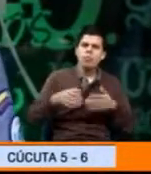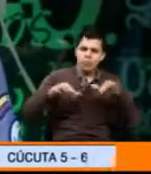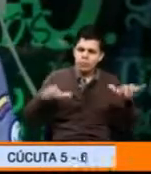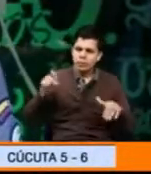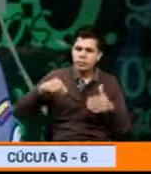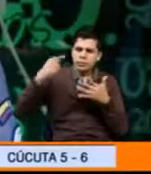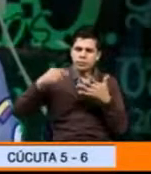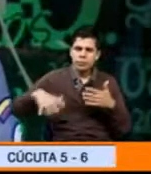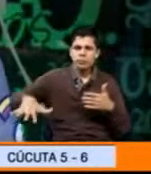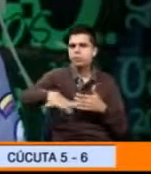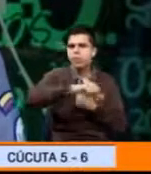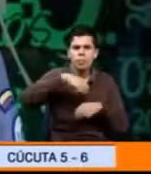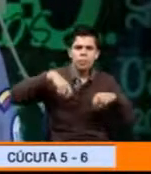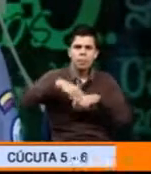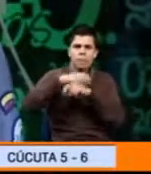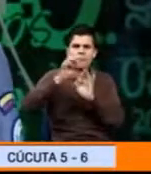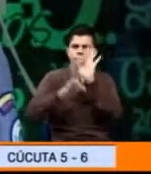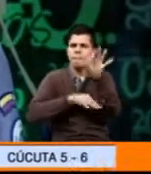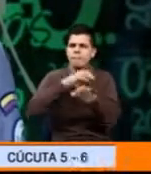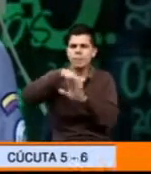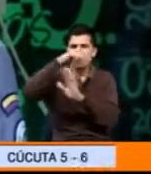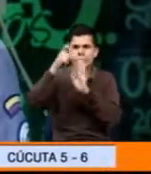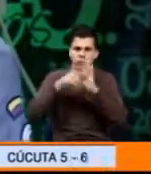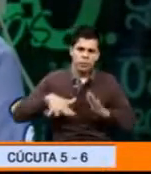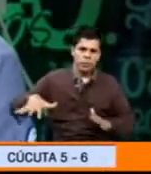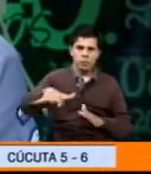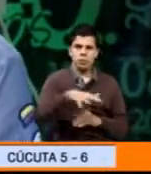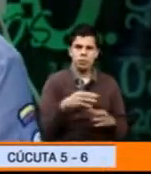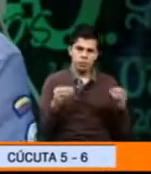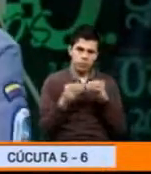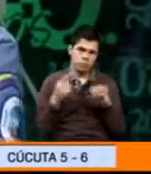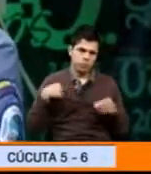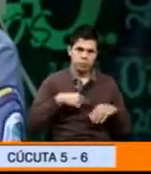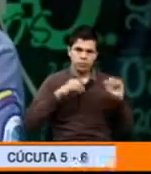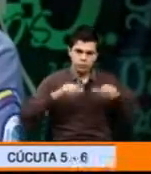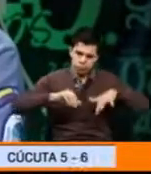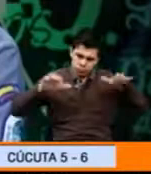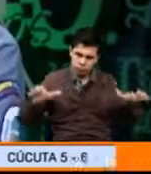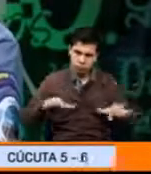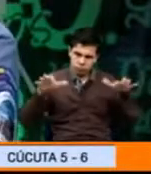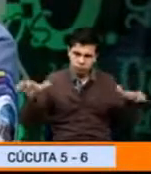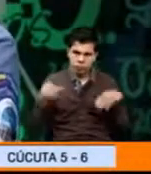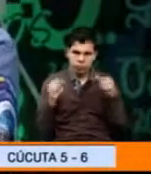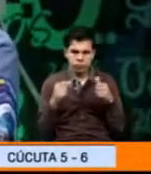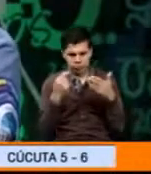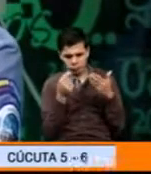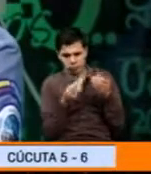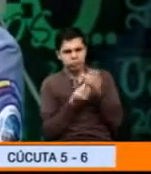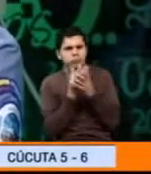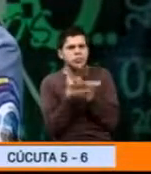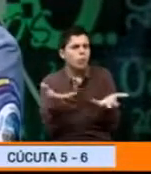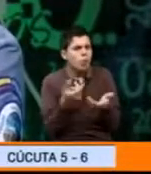hídrico por cada parque de las 8 áreas protegidas de la región y poder nosotros entonces garantizar con eso, saber qué recurso